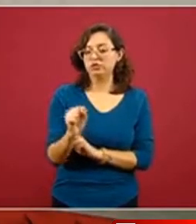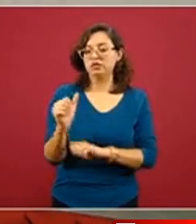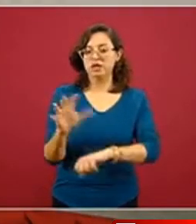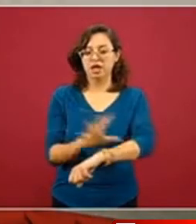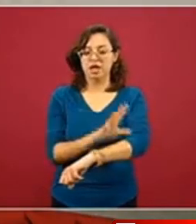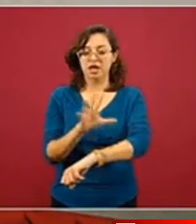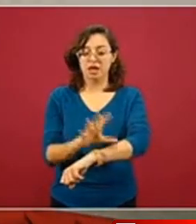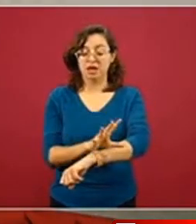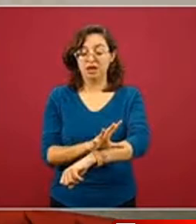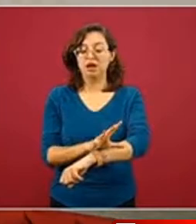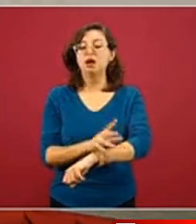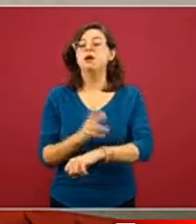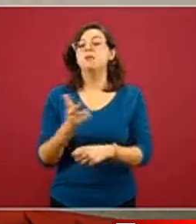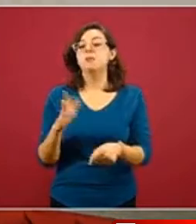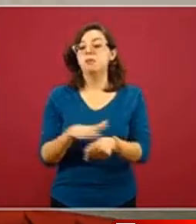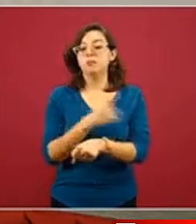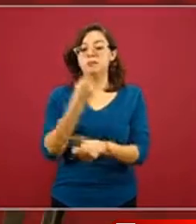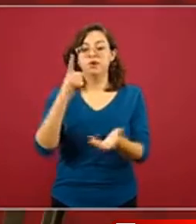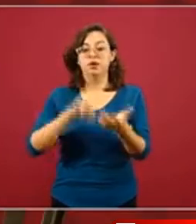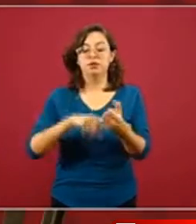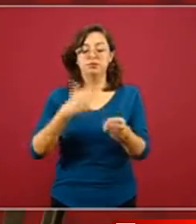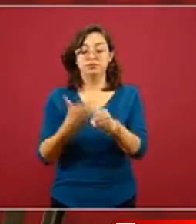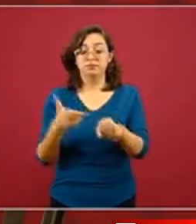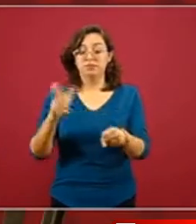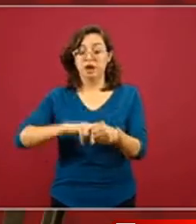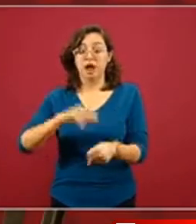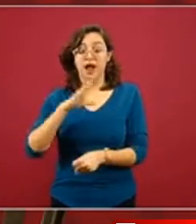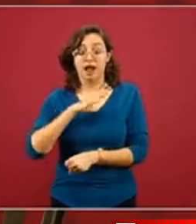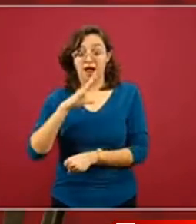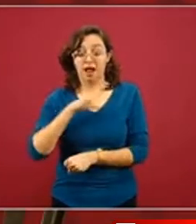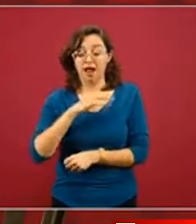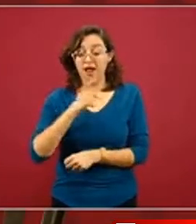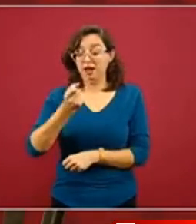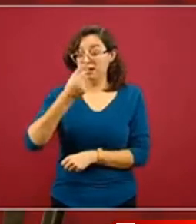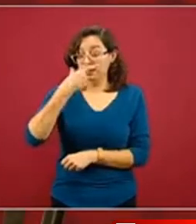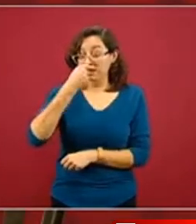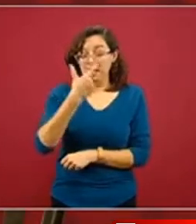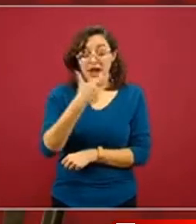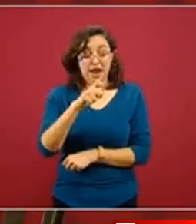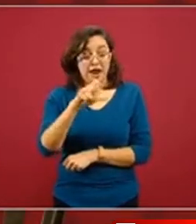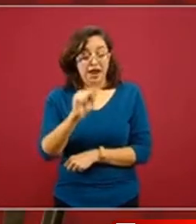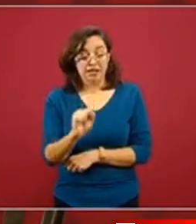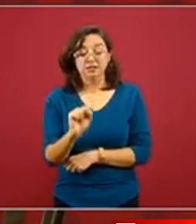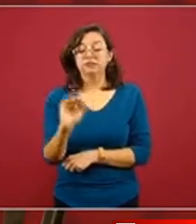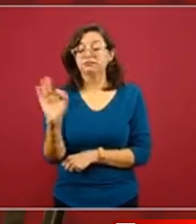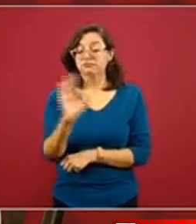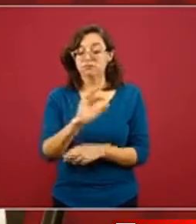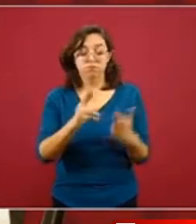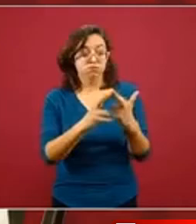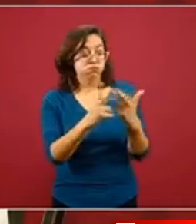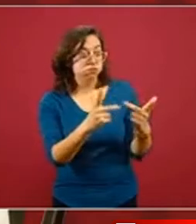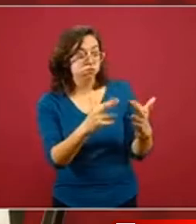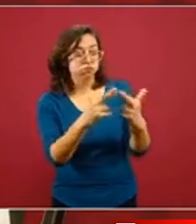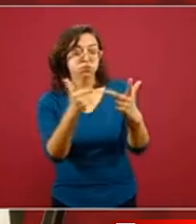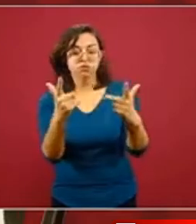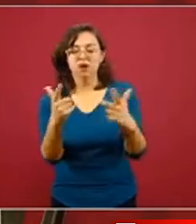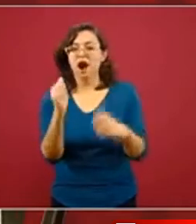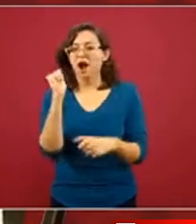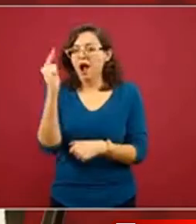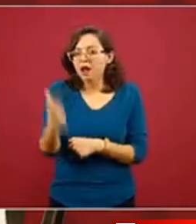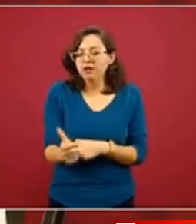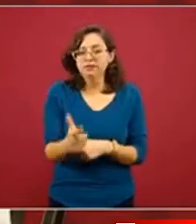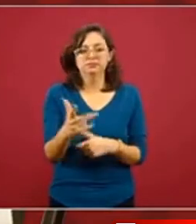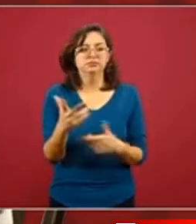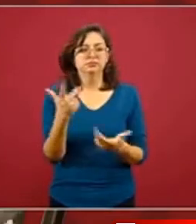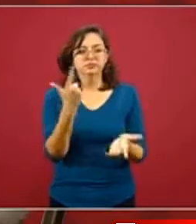manejan gases medicinales que en un momento dado pueden ser un riesgo también. Entonces esta brigada va de